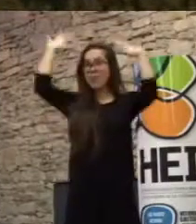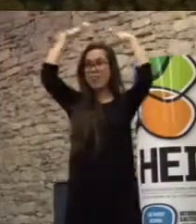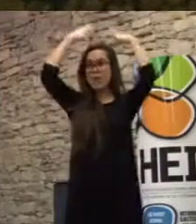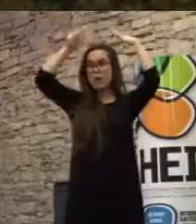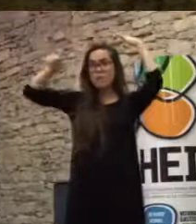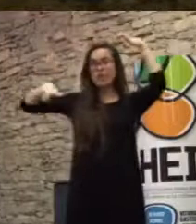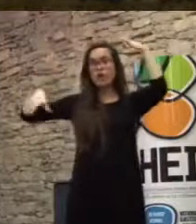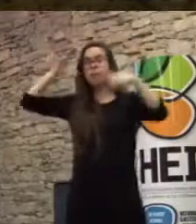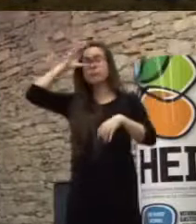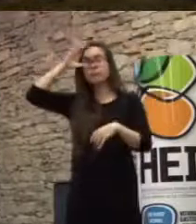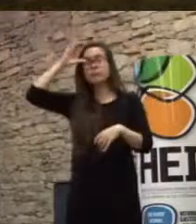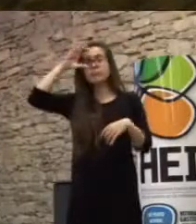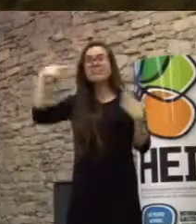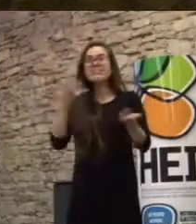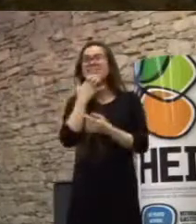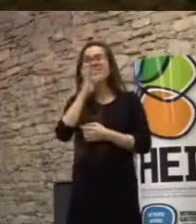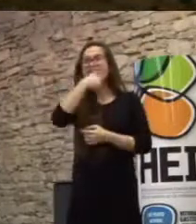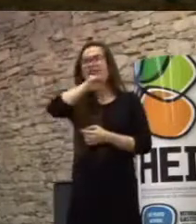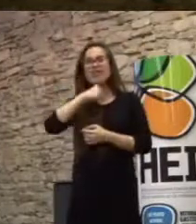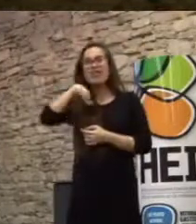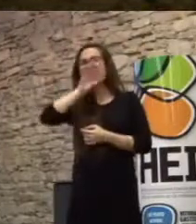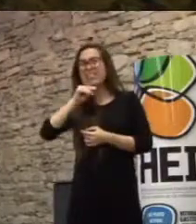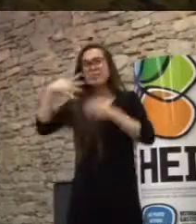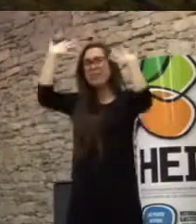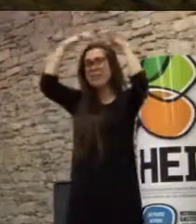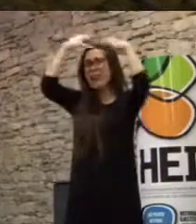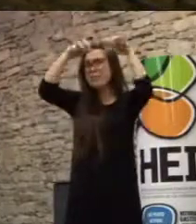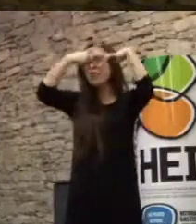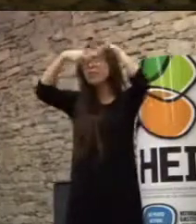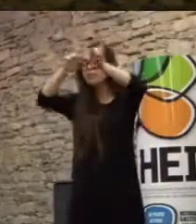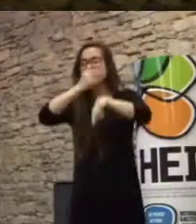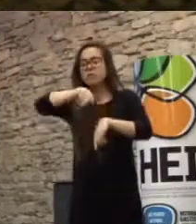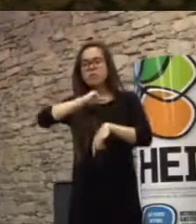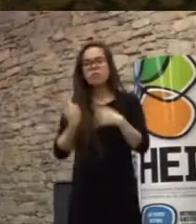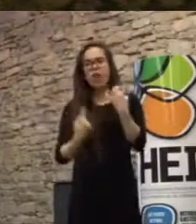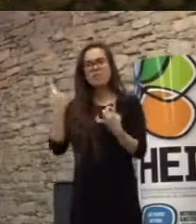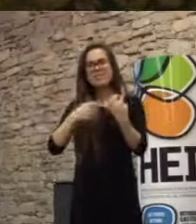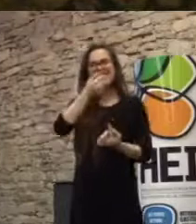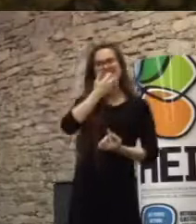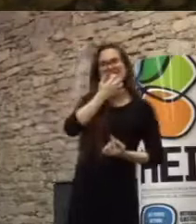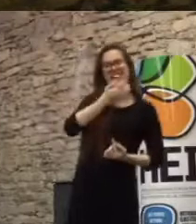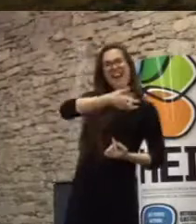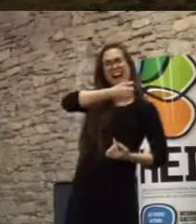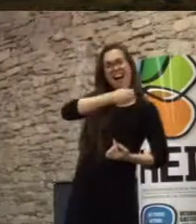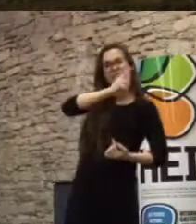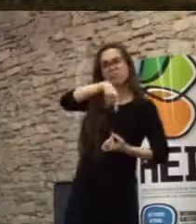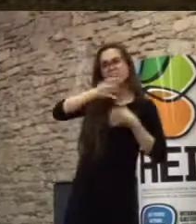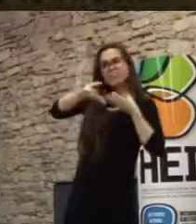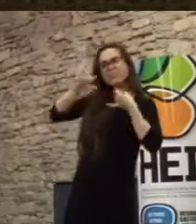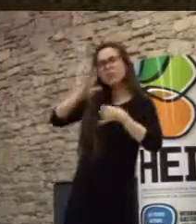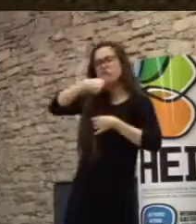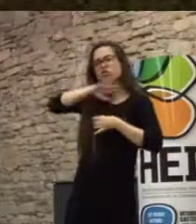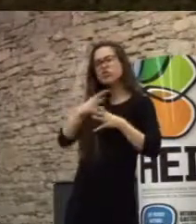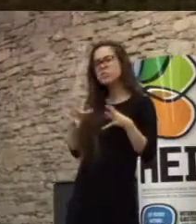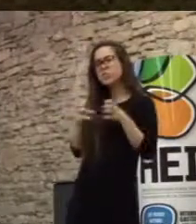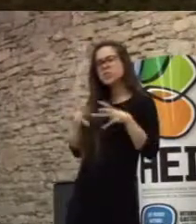nos escucha que si no entendemos que están ahí muchas veces nos sentimos como frustrados porque no conseguimos mandar el mensaje no lo primero que hacemos es